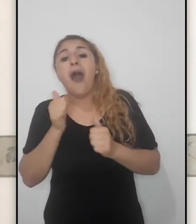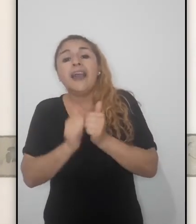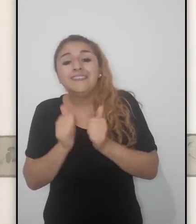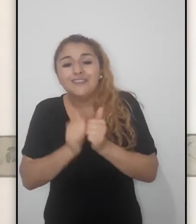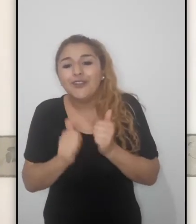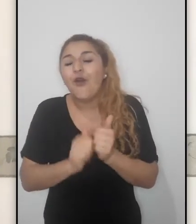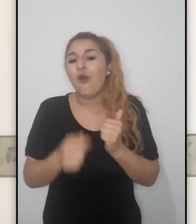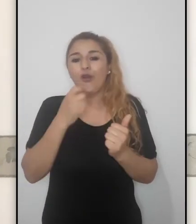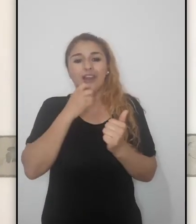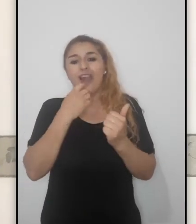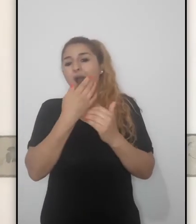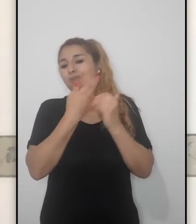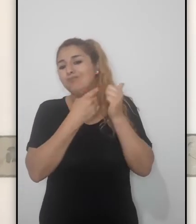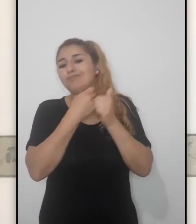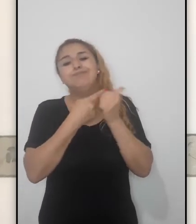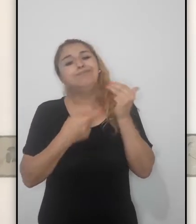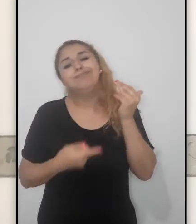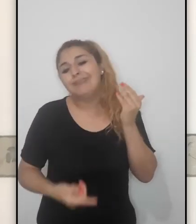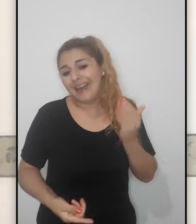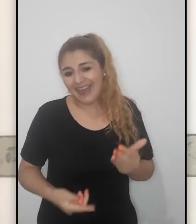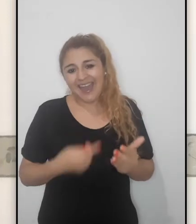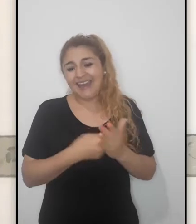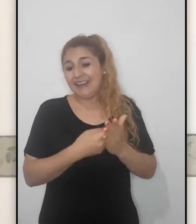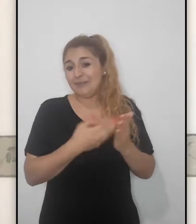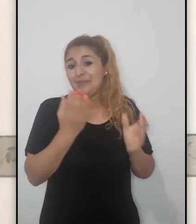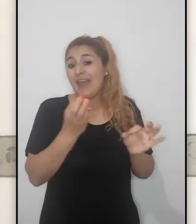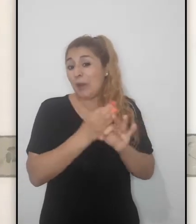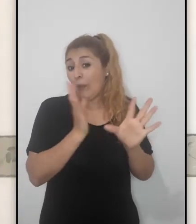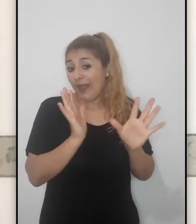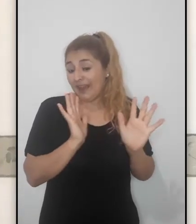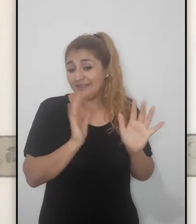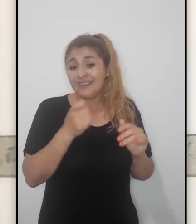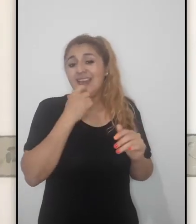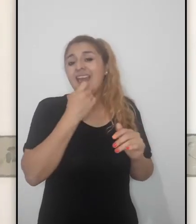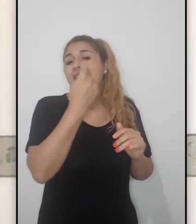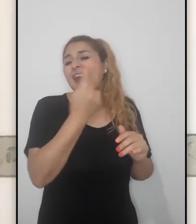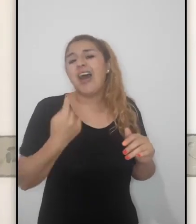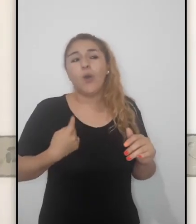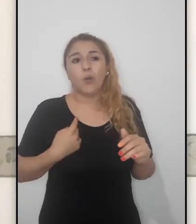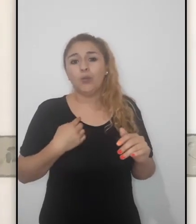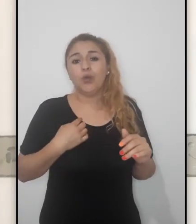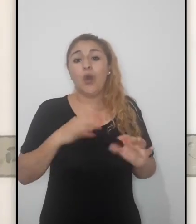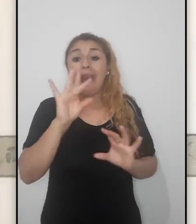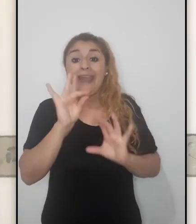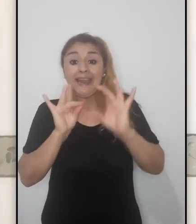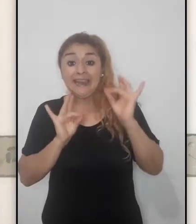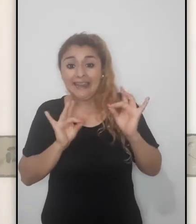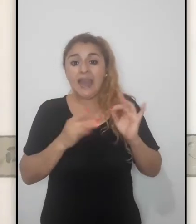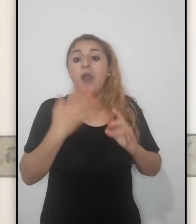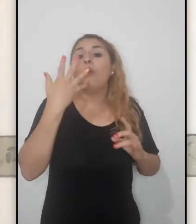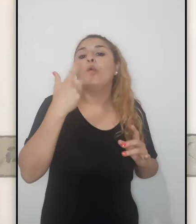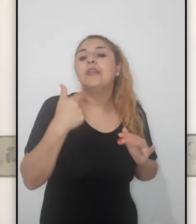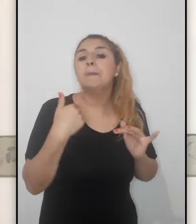y viceversa porque los puntos de vistas diferentes nos pueden llevar